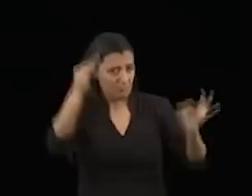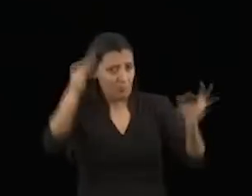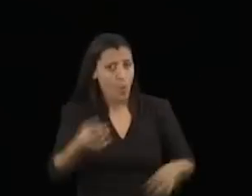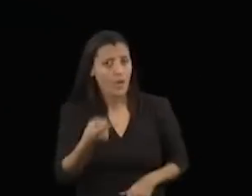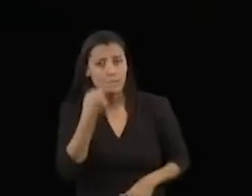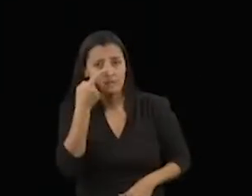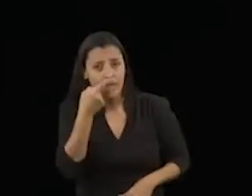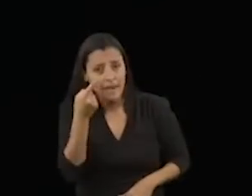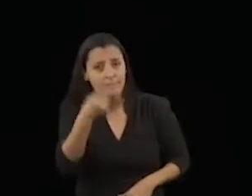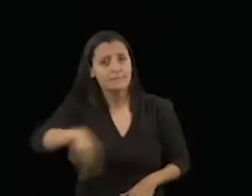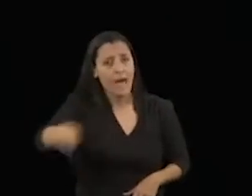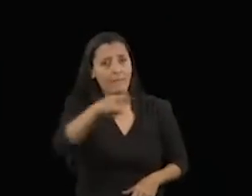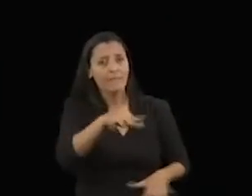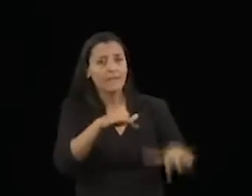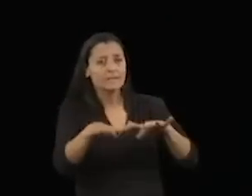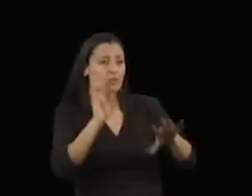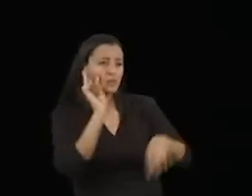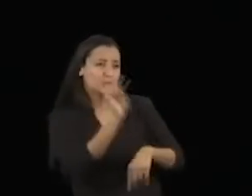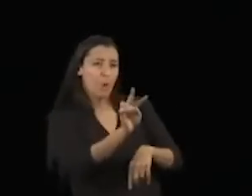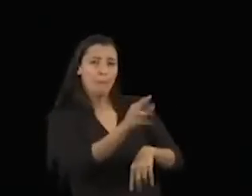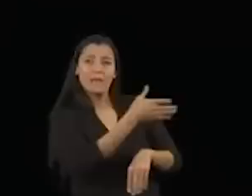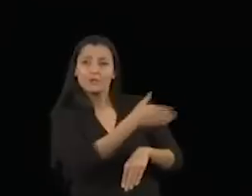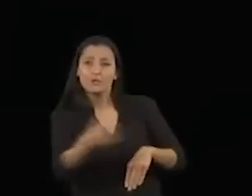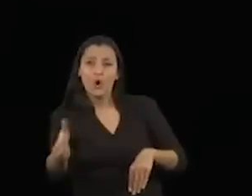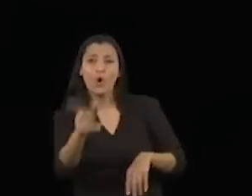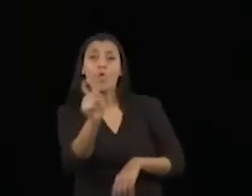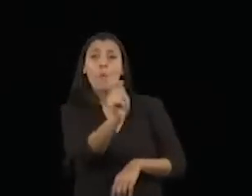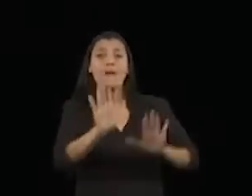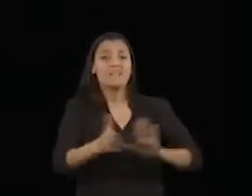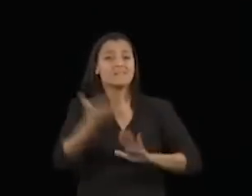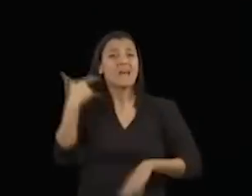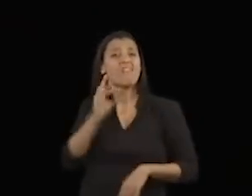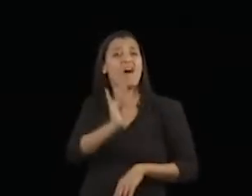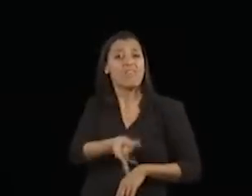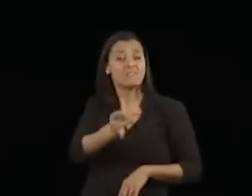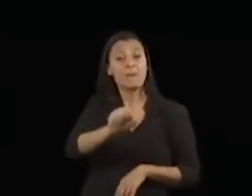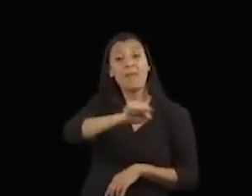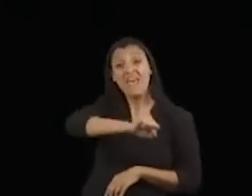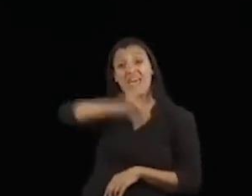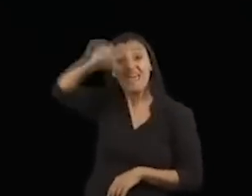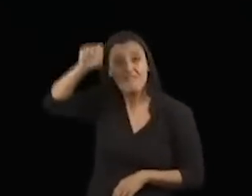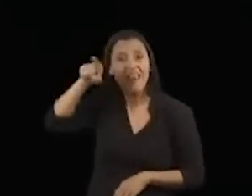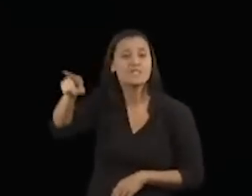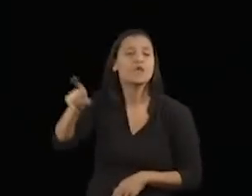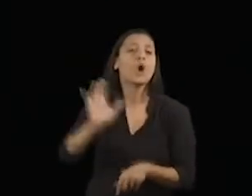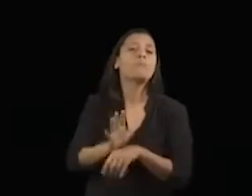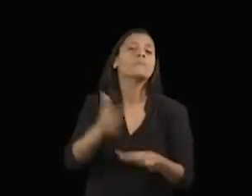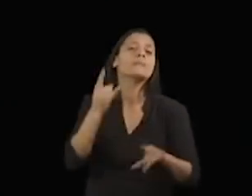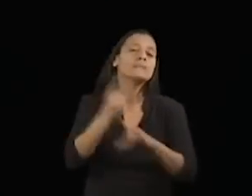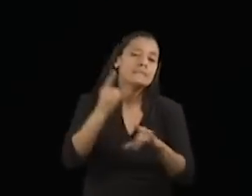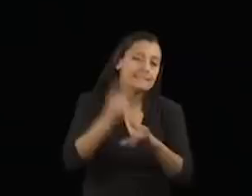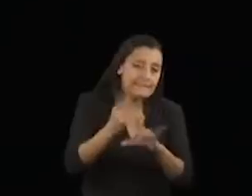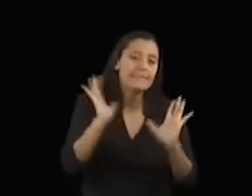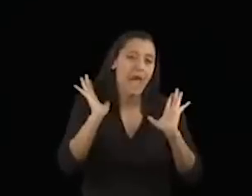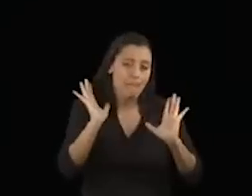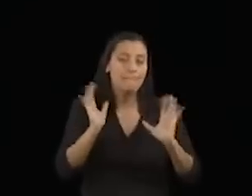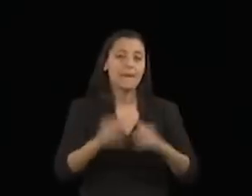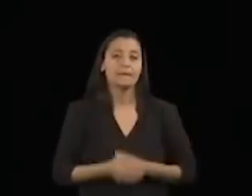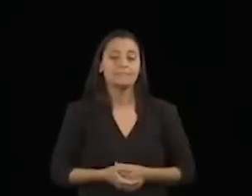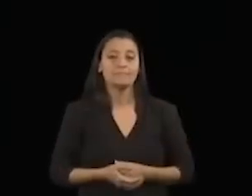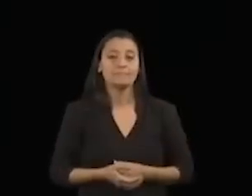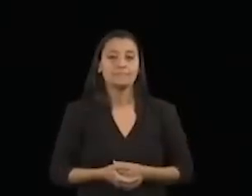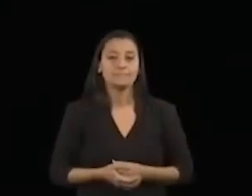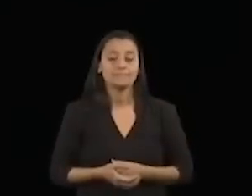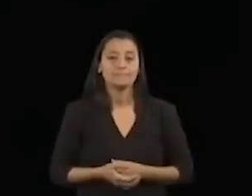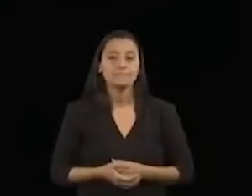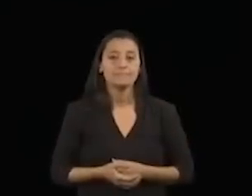ver que cuando ustedes miran el mes de diciembre, la inflación mayorista, que suele ir antes, digamos, que